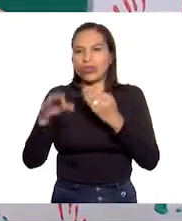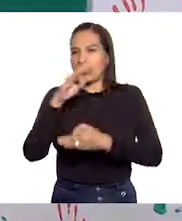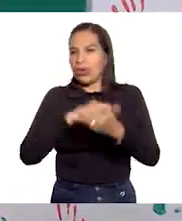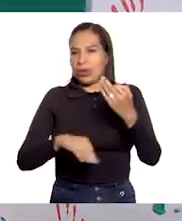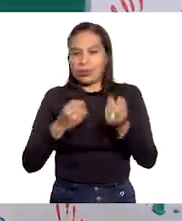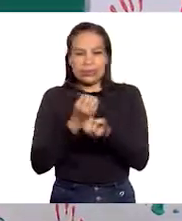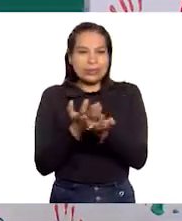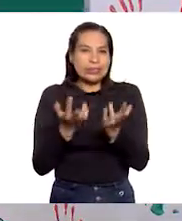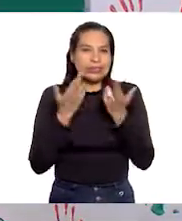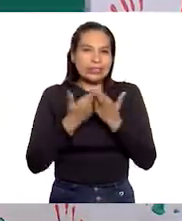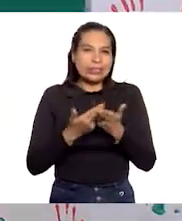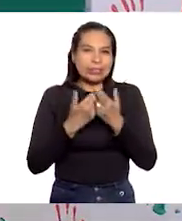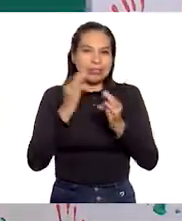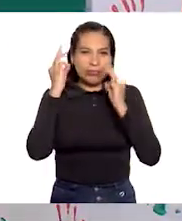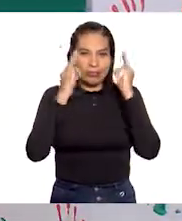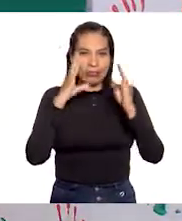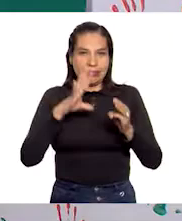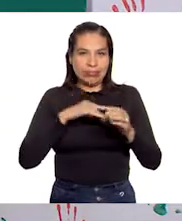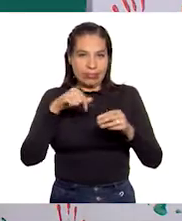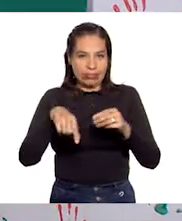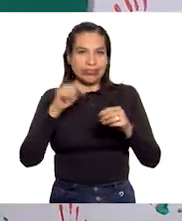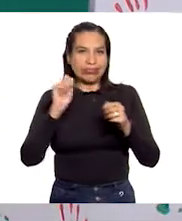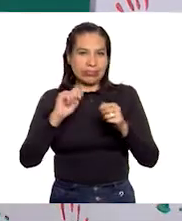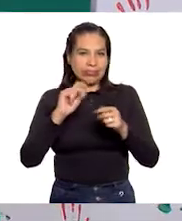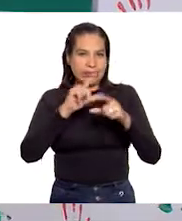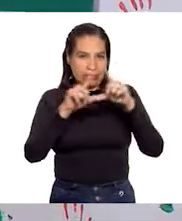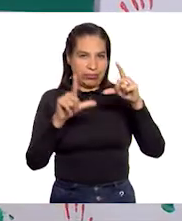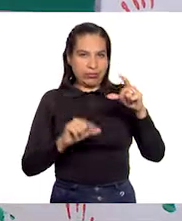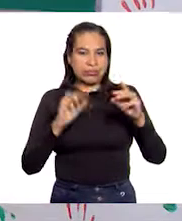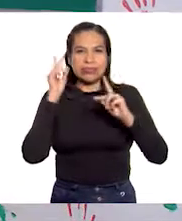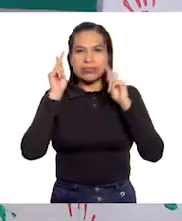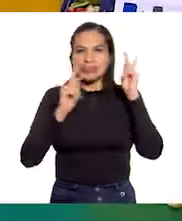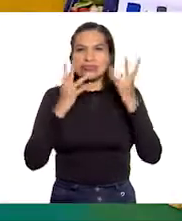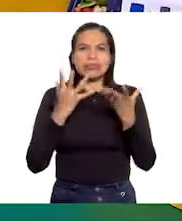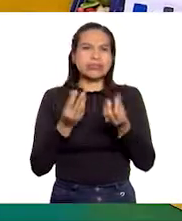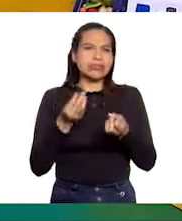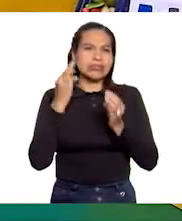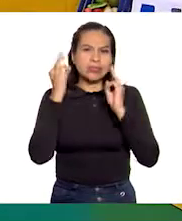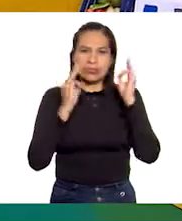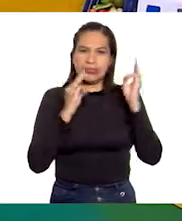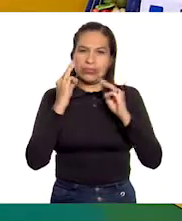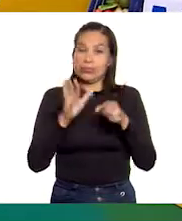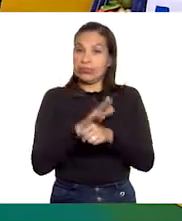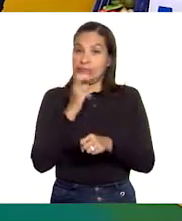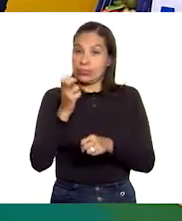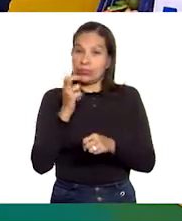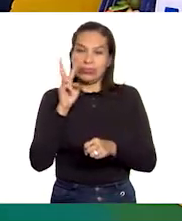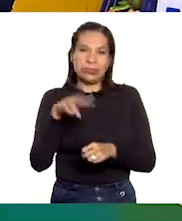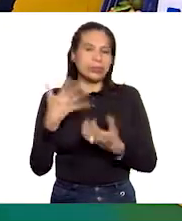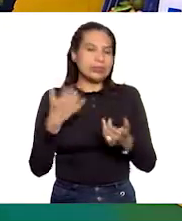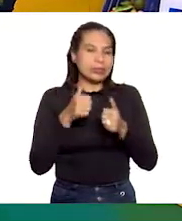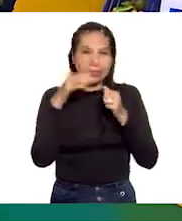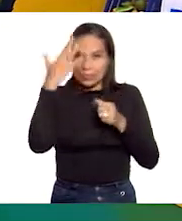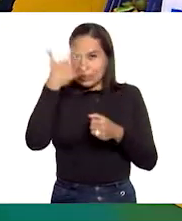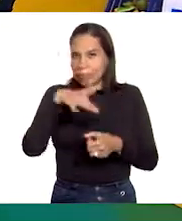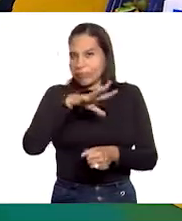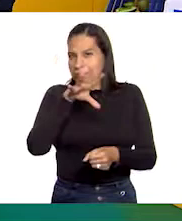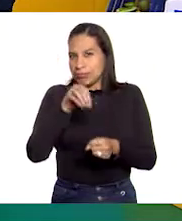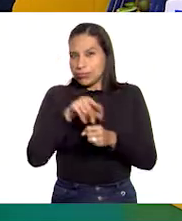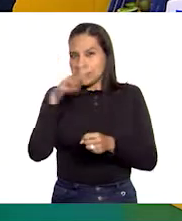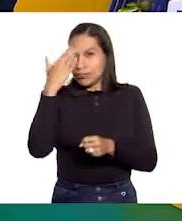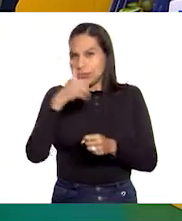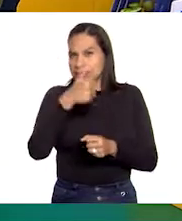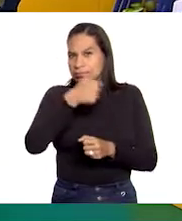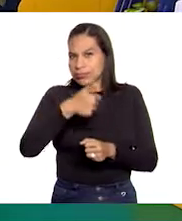la gran variedad de museos que hay en nuestro país. Se ve que ha visitado muchísimos museos y por eso está tan enterada. ¿Sabías